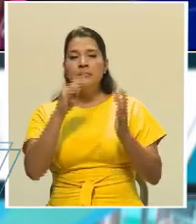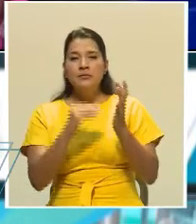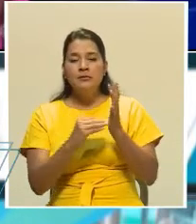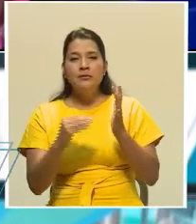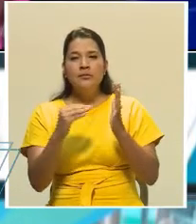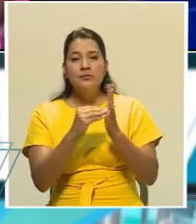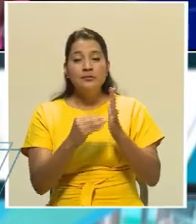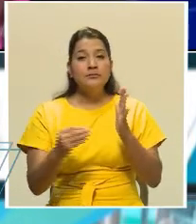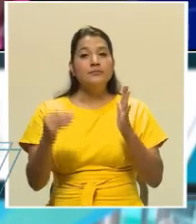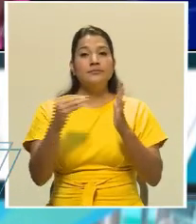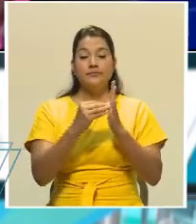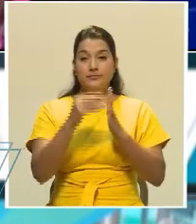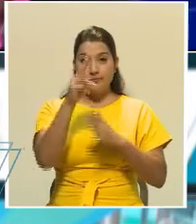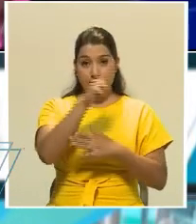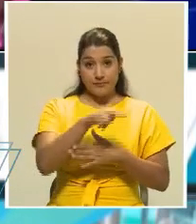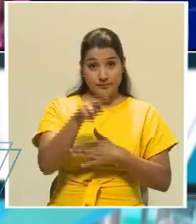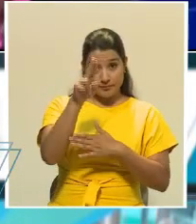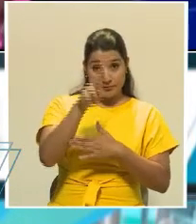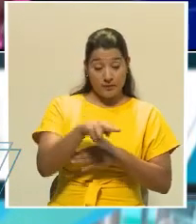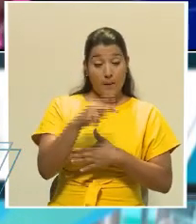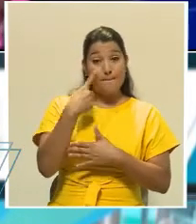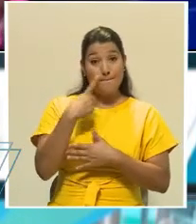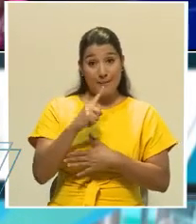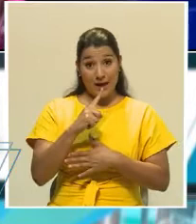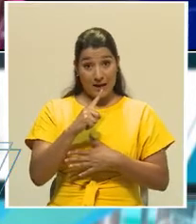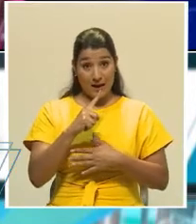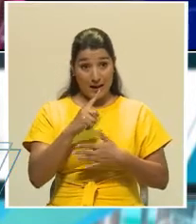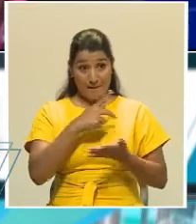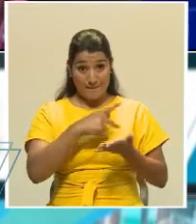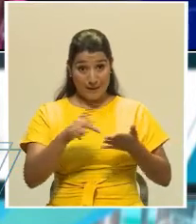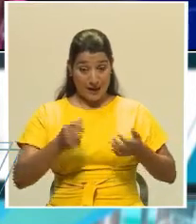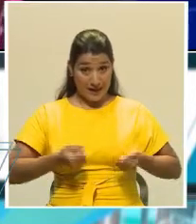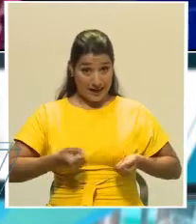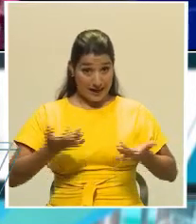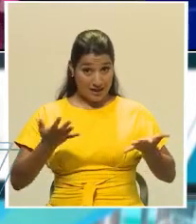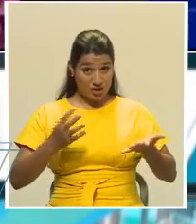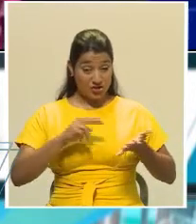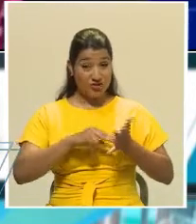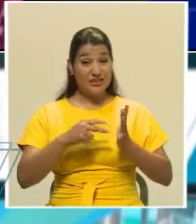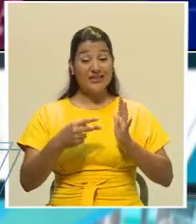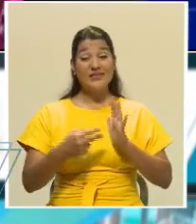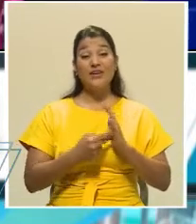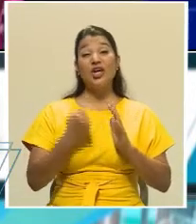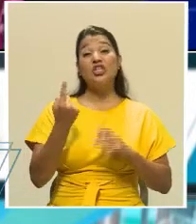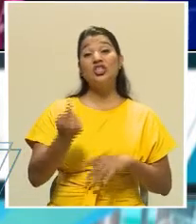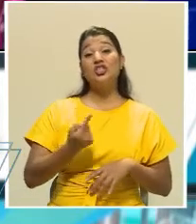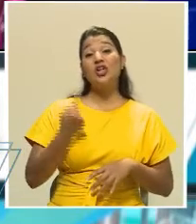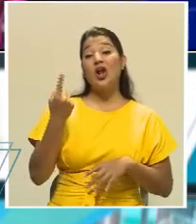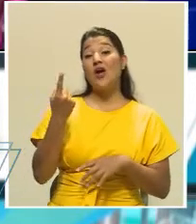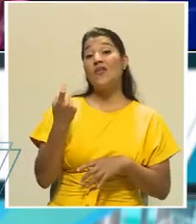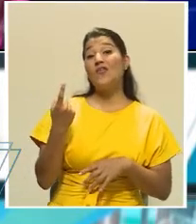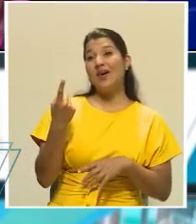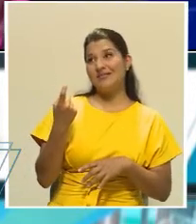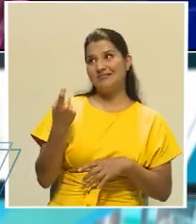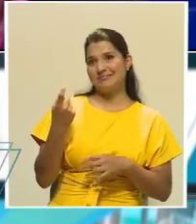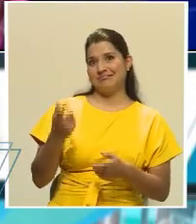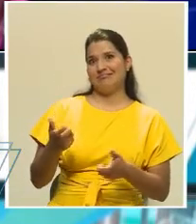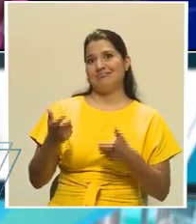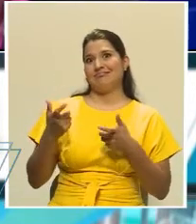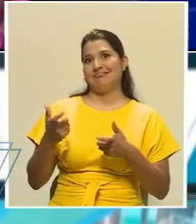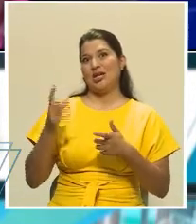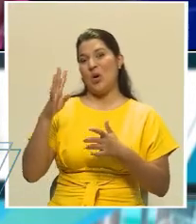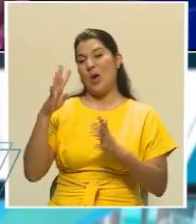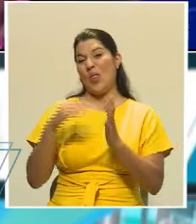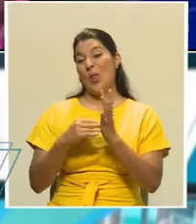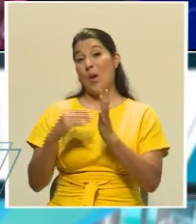billones de colones para cubrir los gastos. Le faltan nada más y nada menos que 4